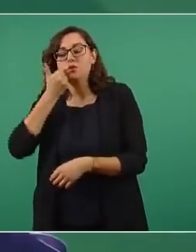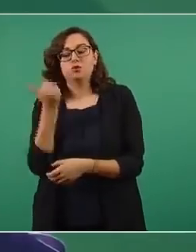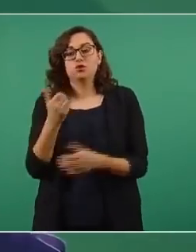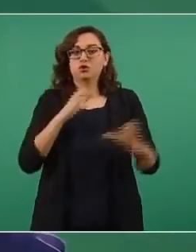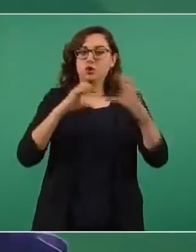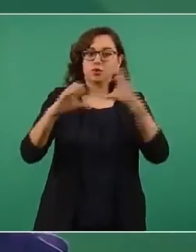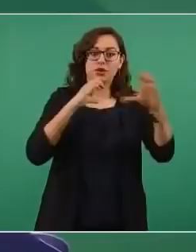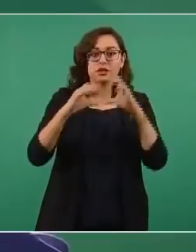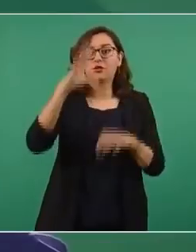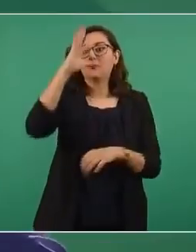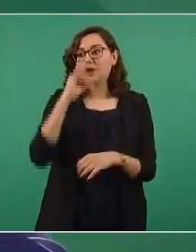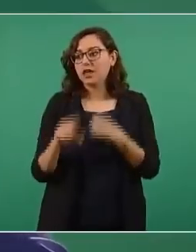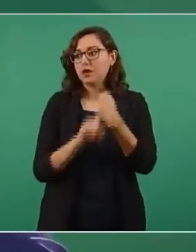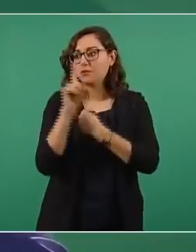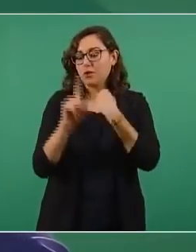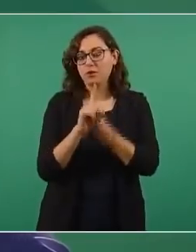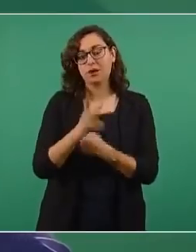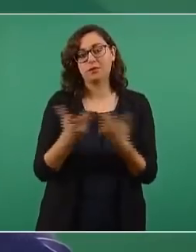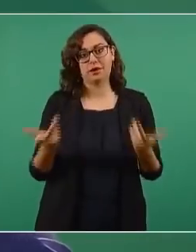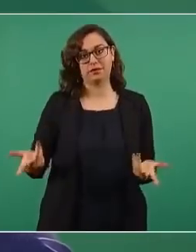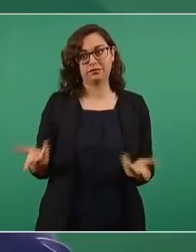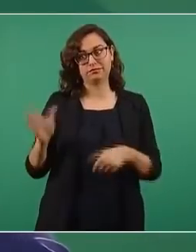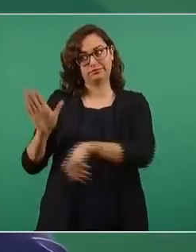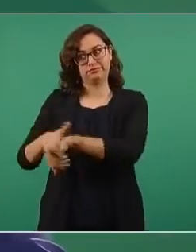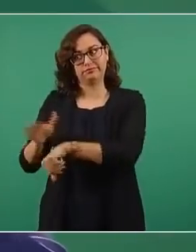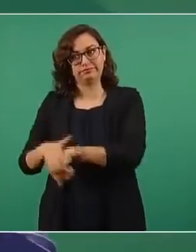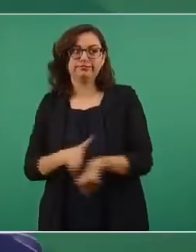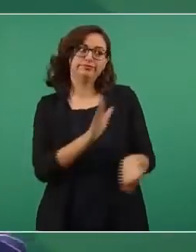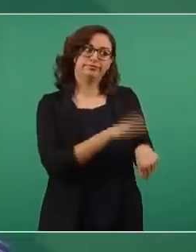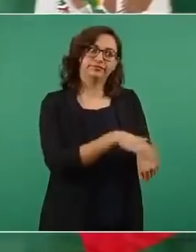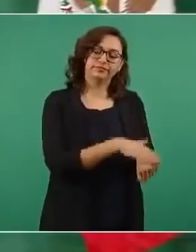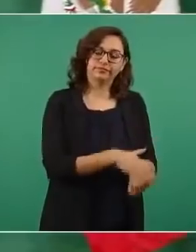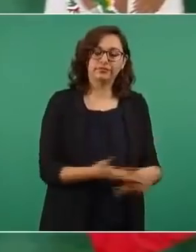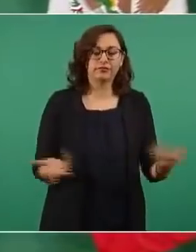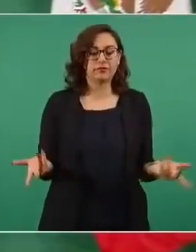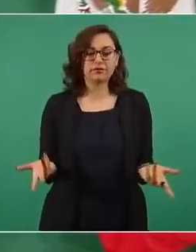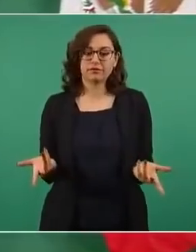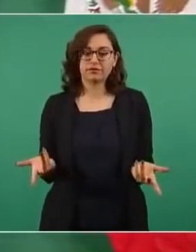Porque eso se debió resolver y no